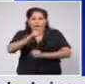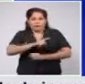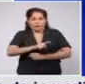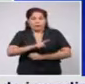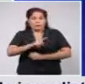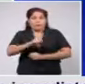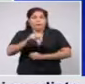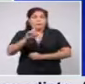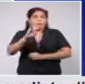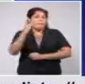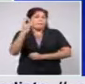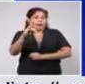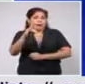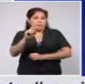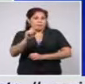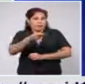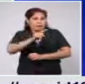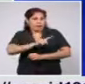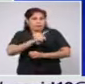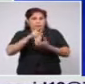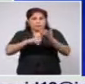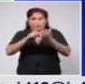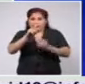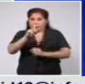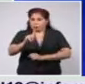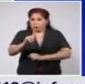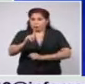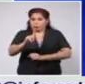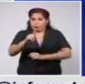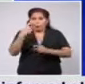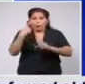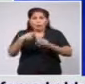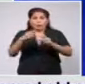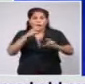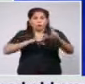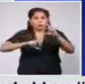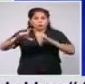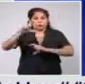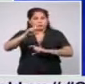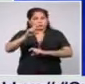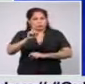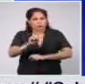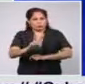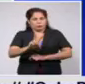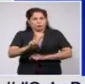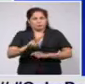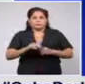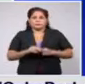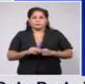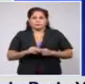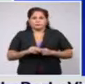en segundo lugar con 21 y Contramaestre con 2 casos autóctonos ayer.